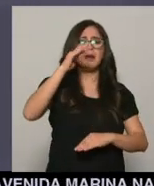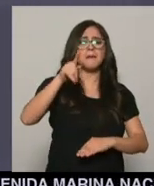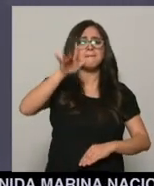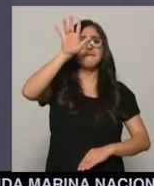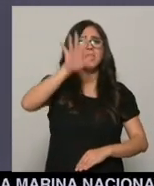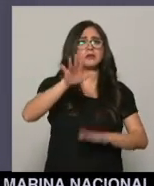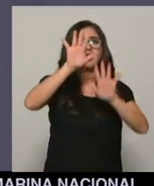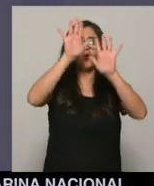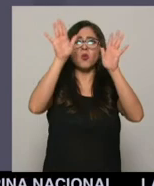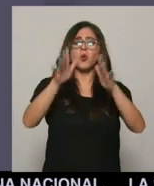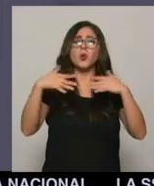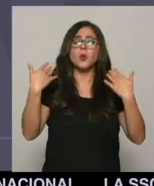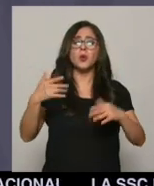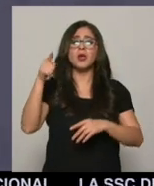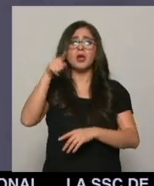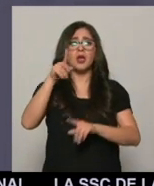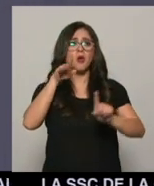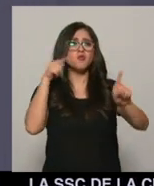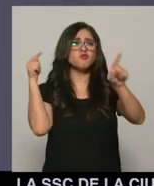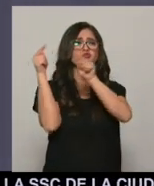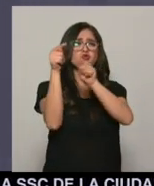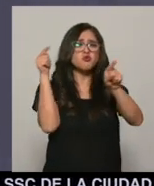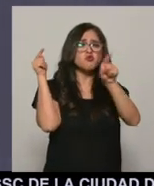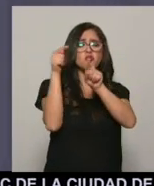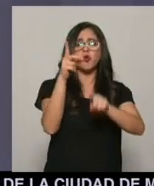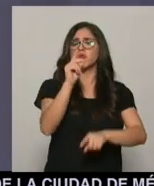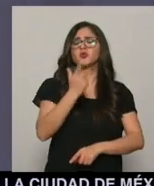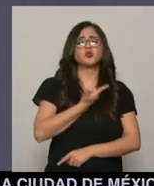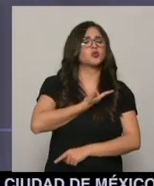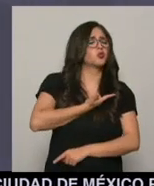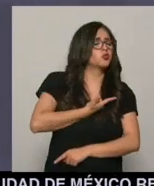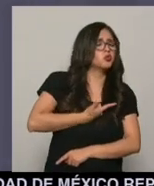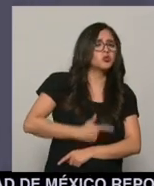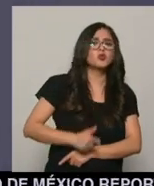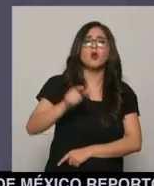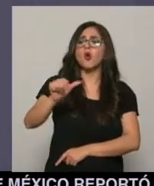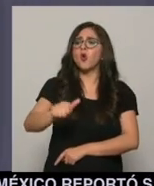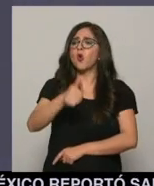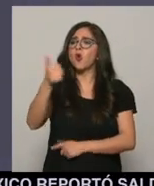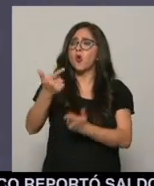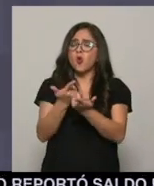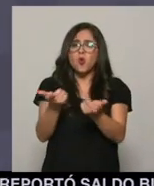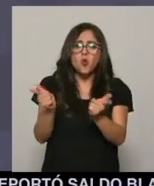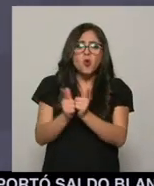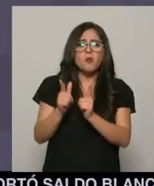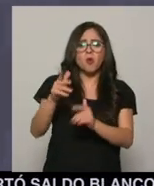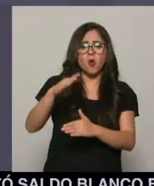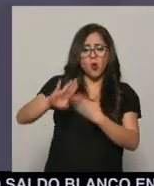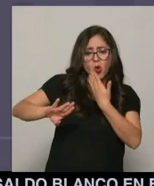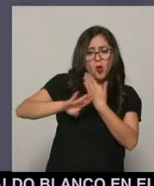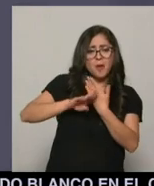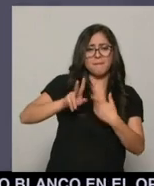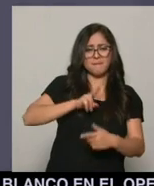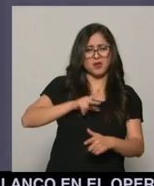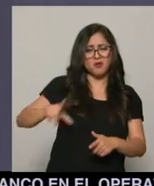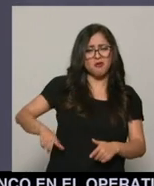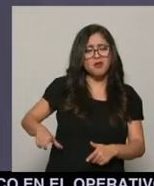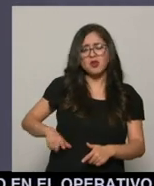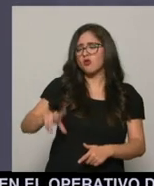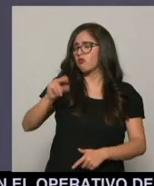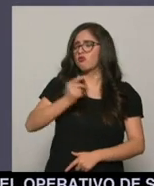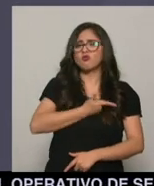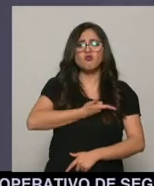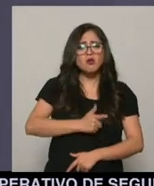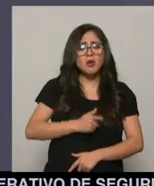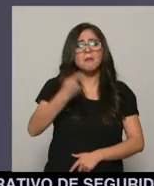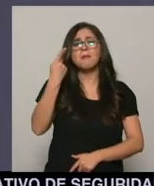y entonces las críticas no le afectan, no le gusta la crítica, no le gusta la oposición. yo le hacía la reflexión de que los conservadores pareciera que ahora